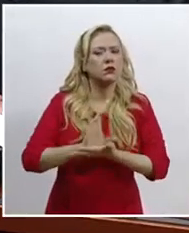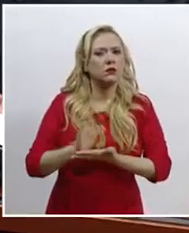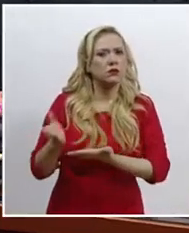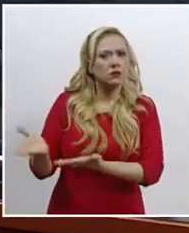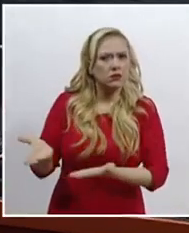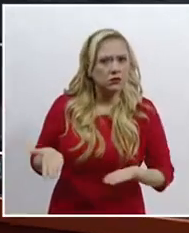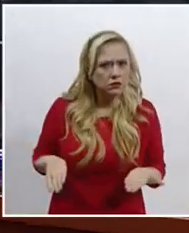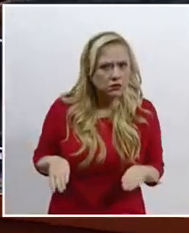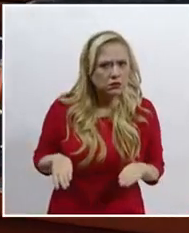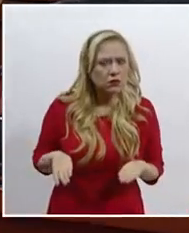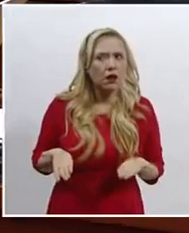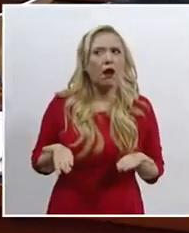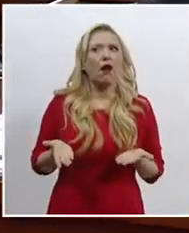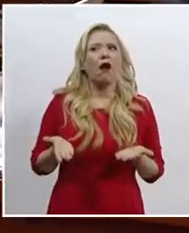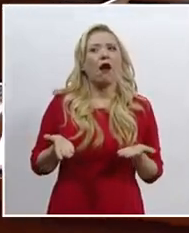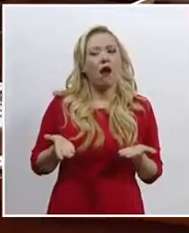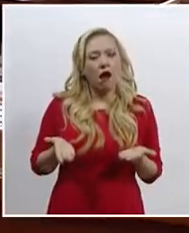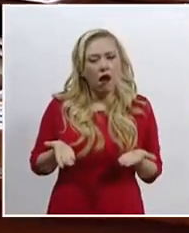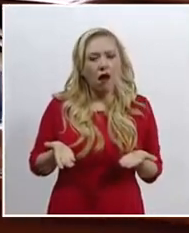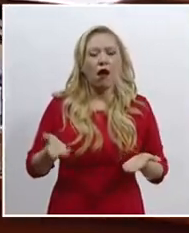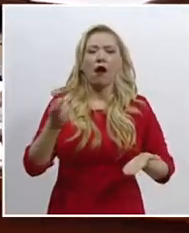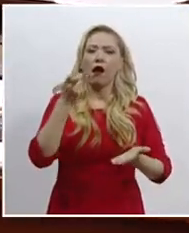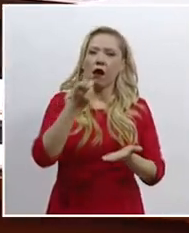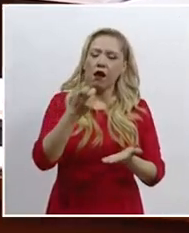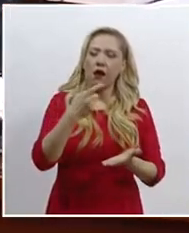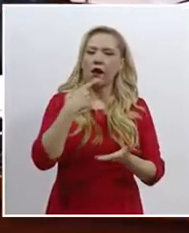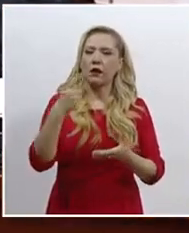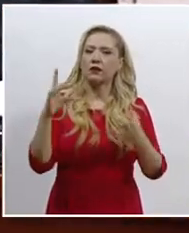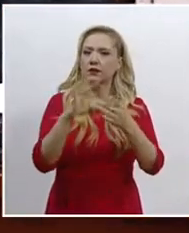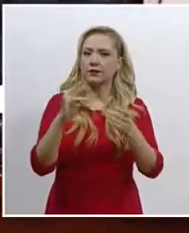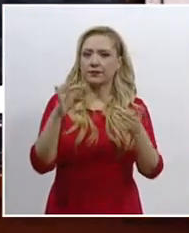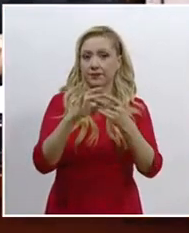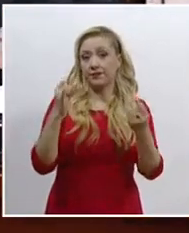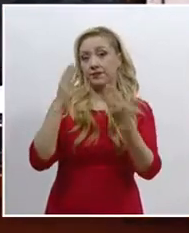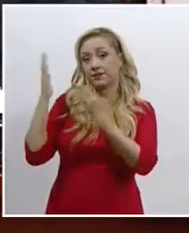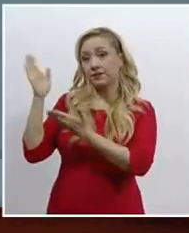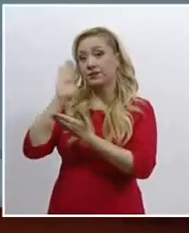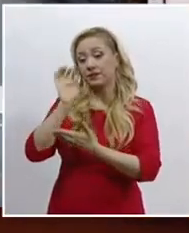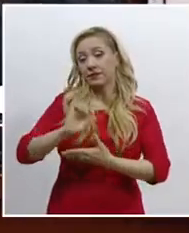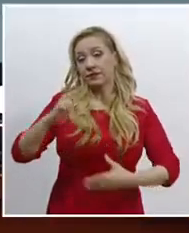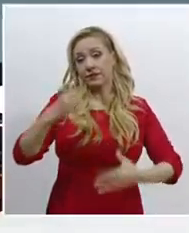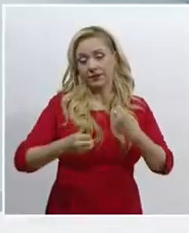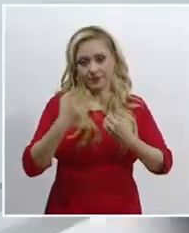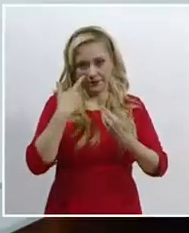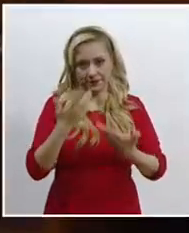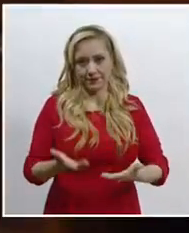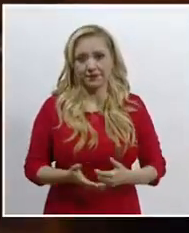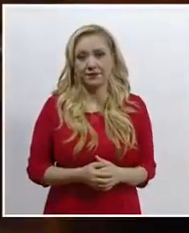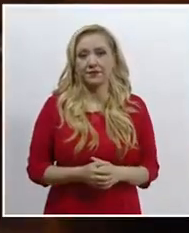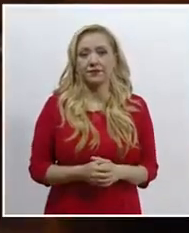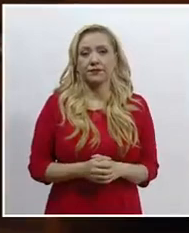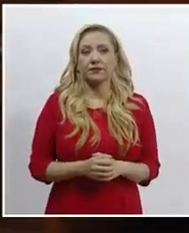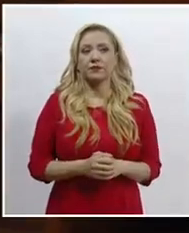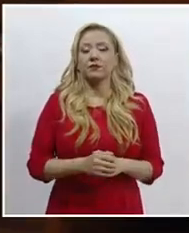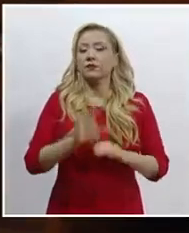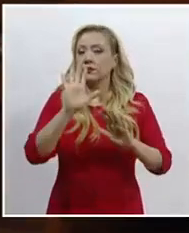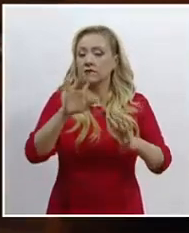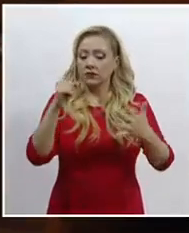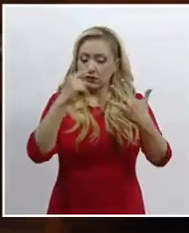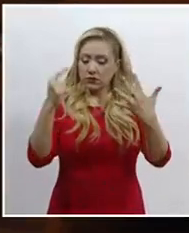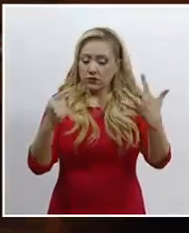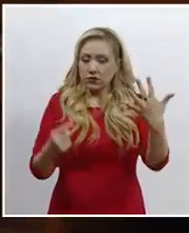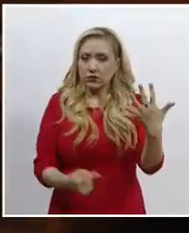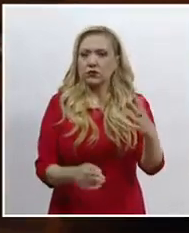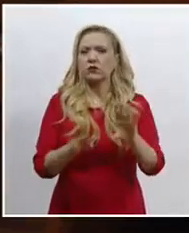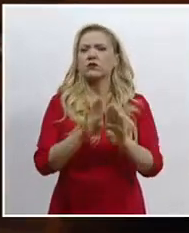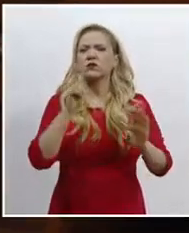discapacidad natural. Estos fueron algunos de los argumentos que planteó la ministra ponente. De las constancias de auto